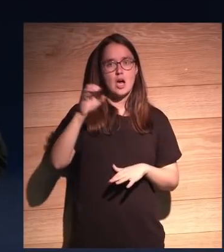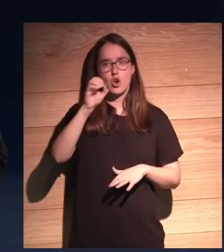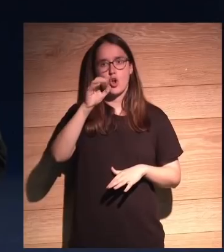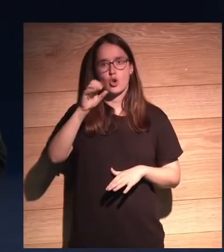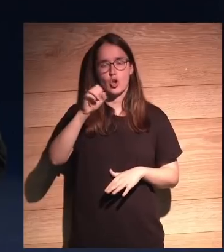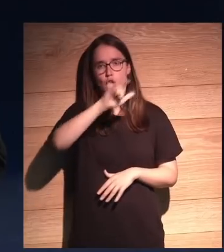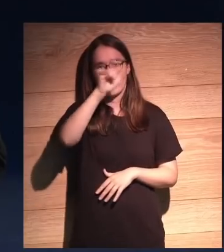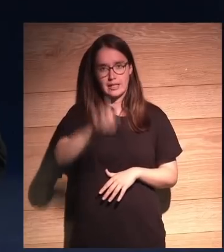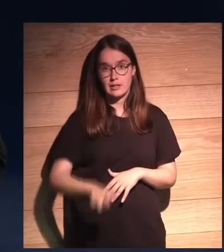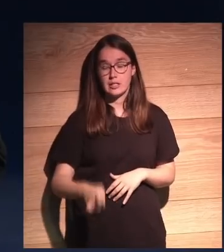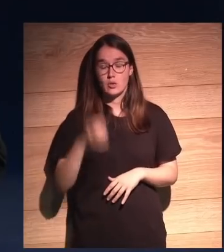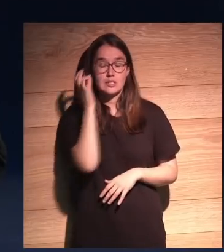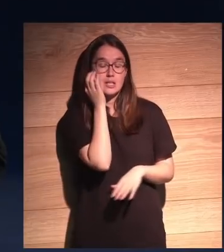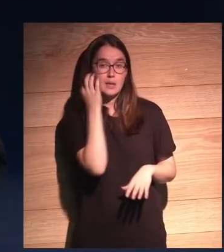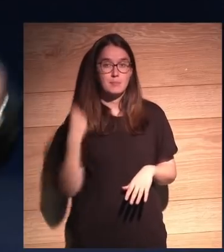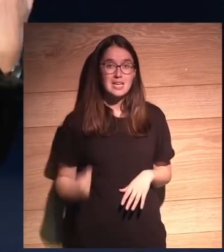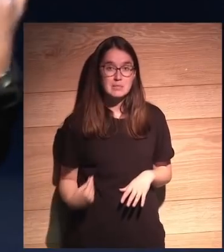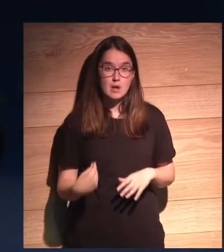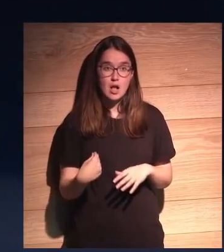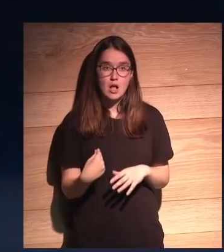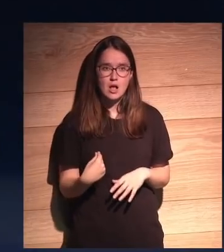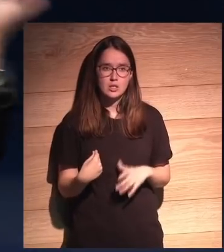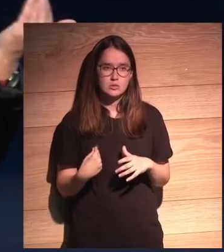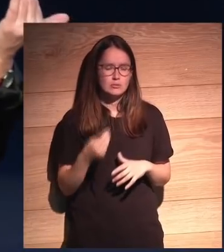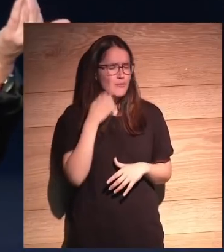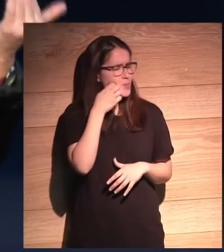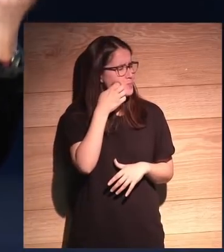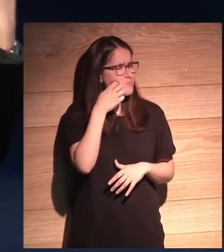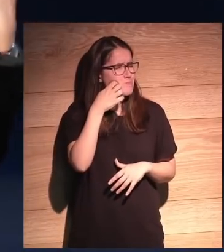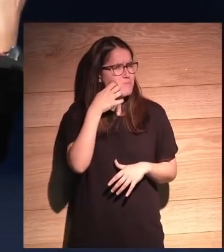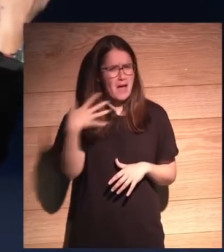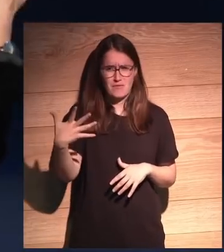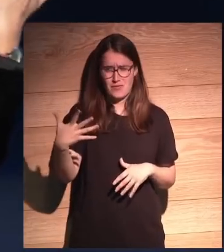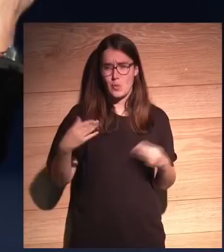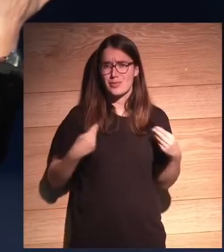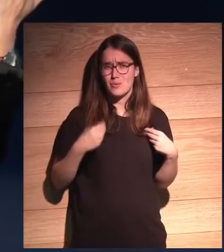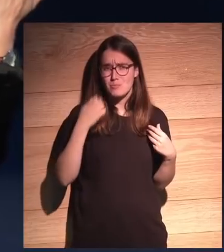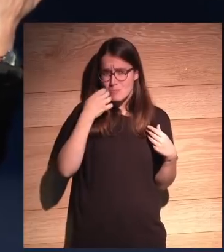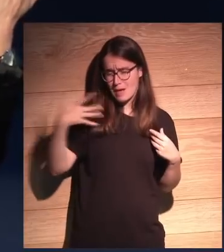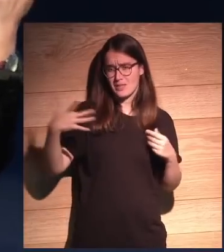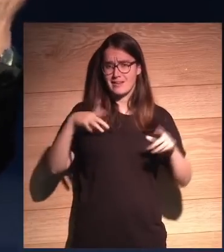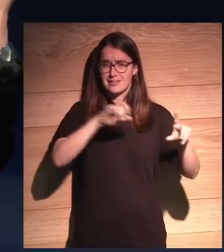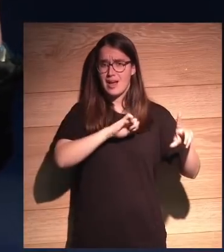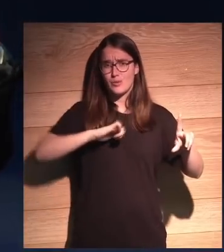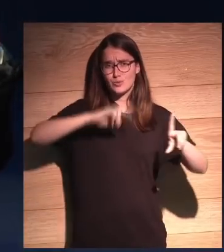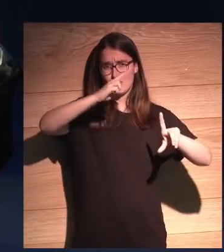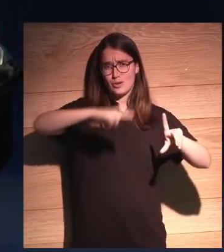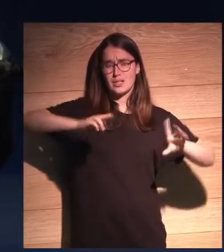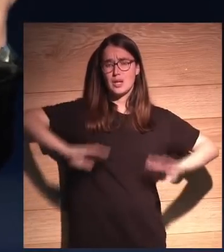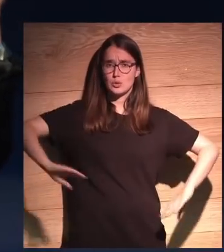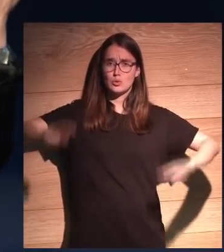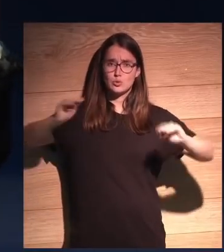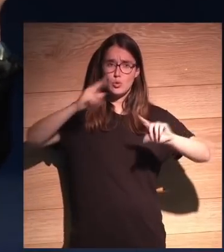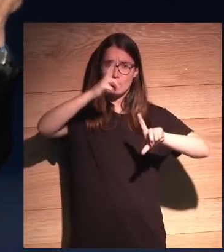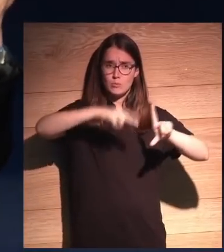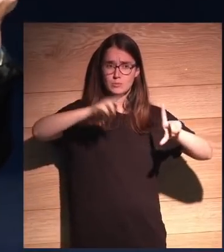Artemisia Gentileschi gozó de una fama enorme en vida. Este autorretrato suyo